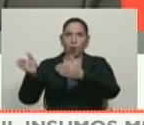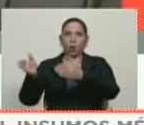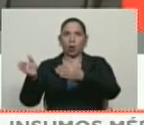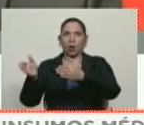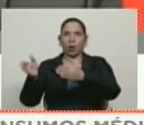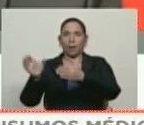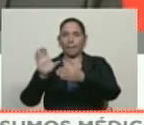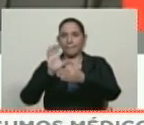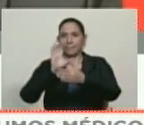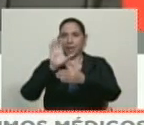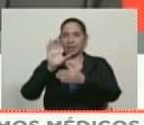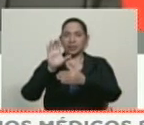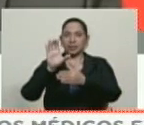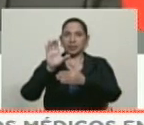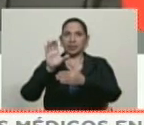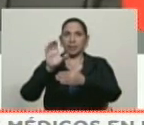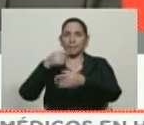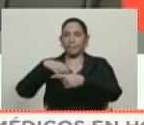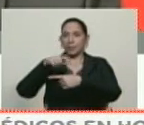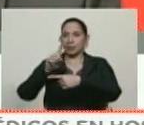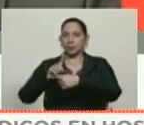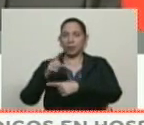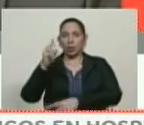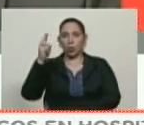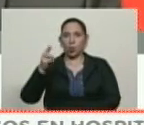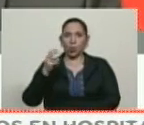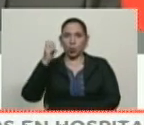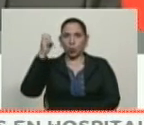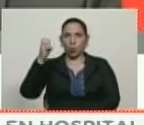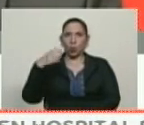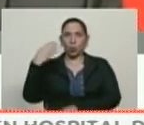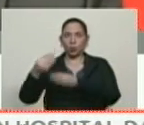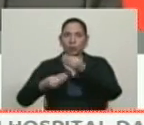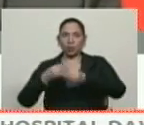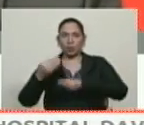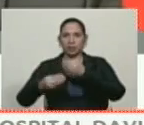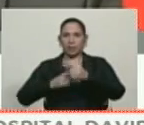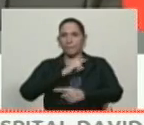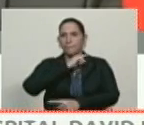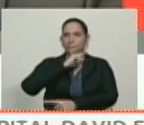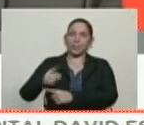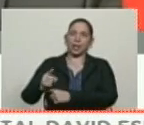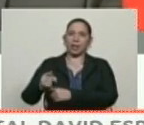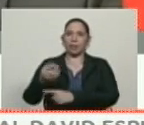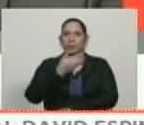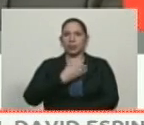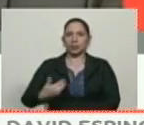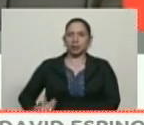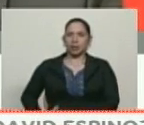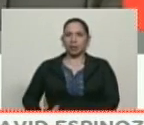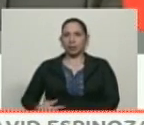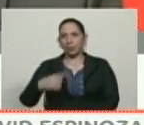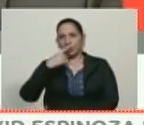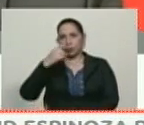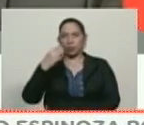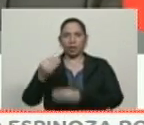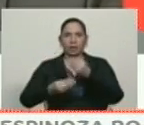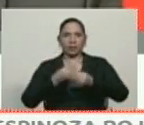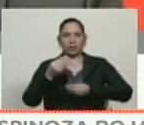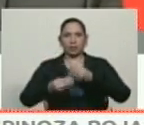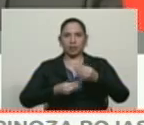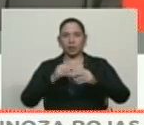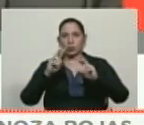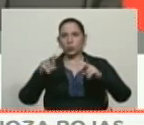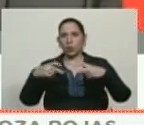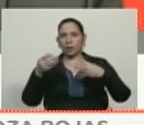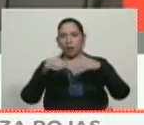países principales de la Unión Europea hicieron ultimátum al presidente Maduro para celebrar nuevas